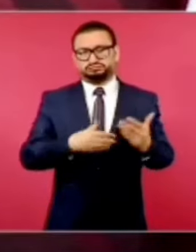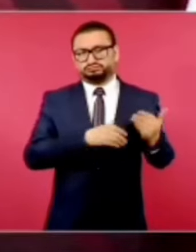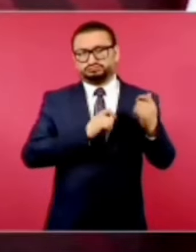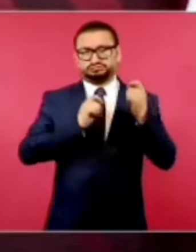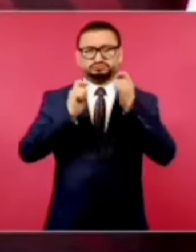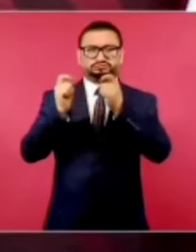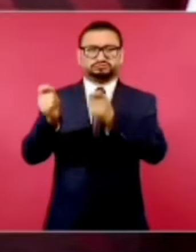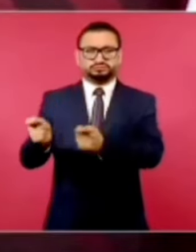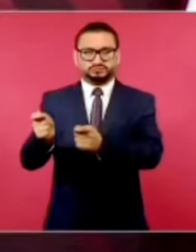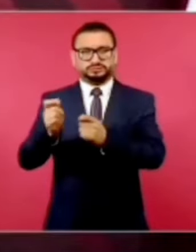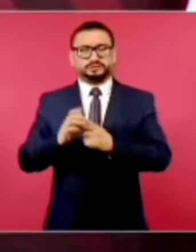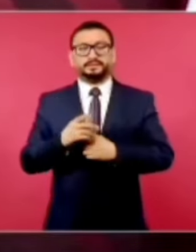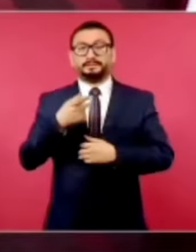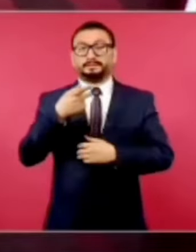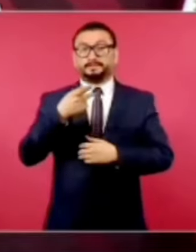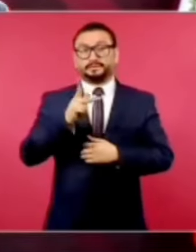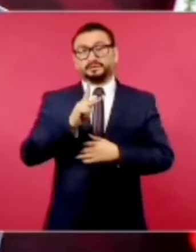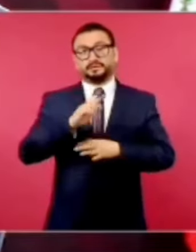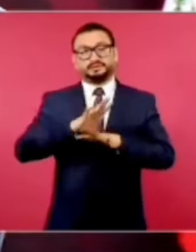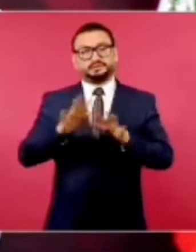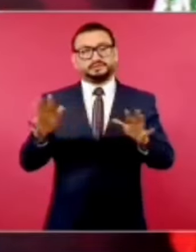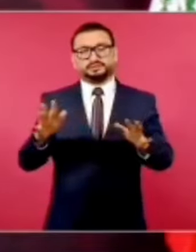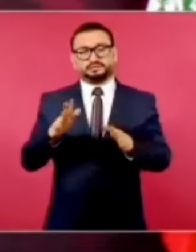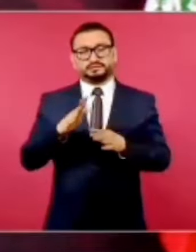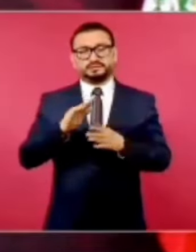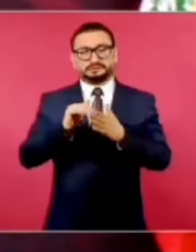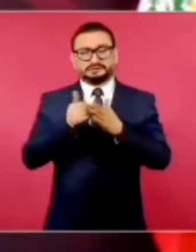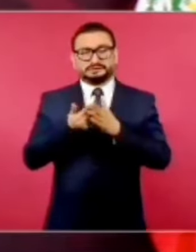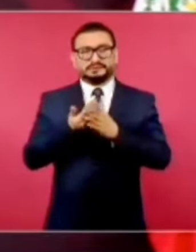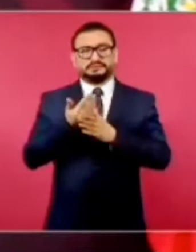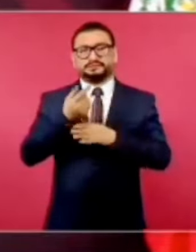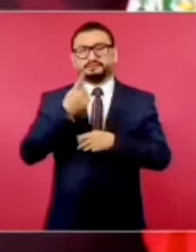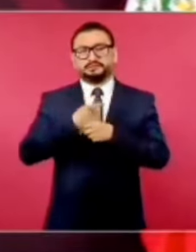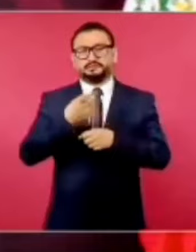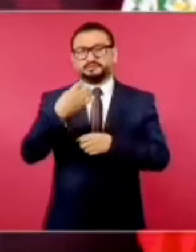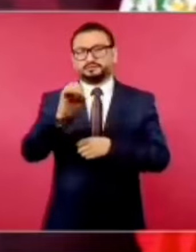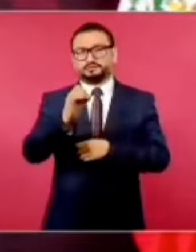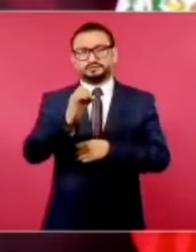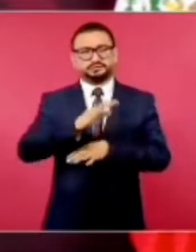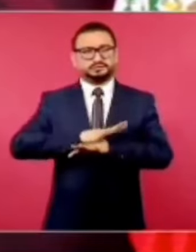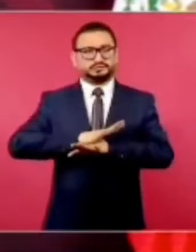pero desde las primeras horas del día 1 de octubre,